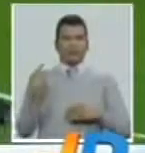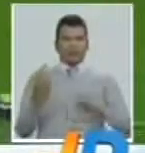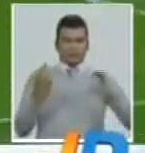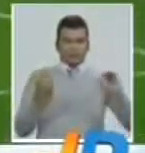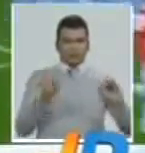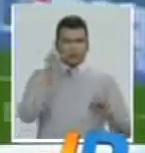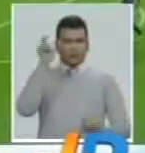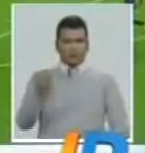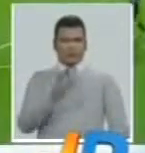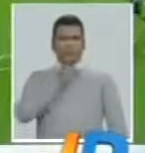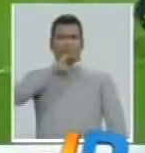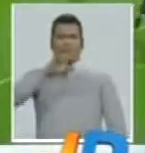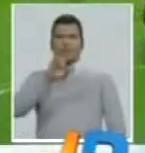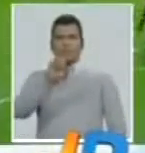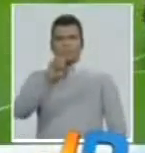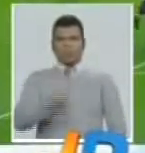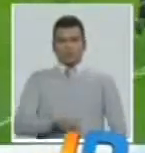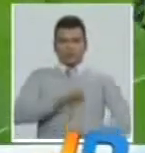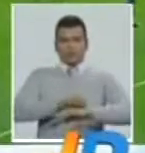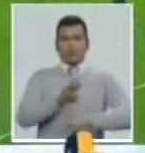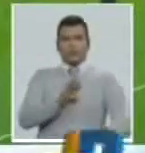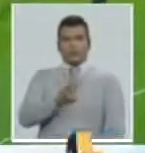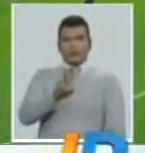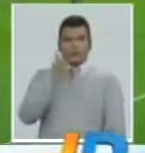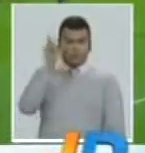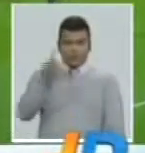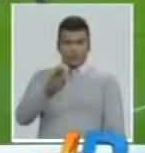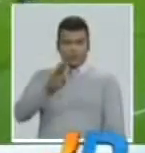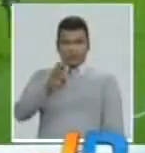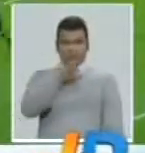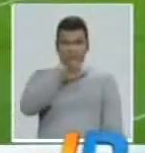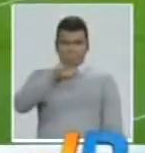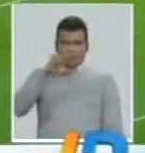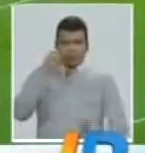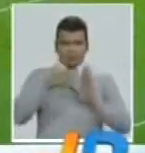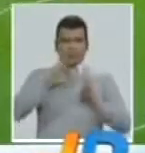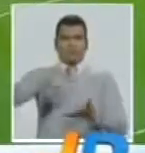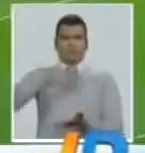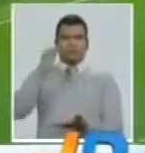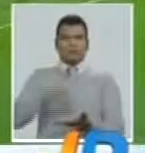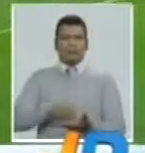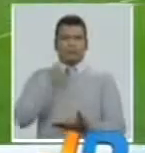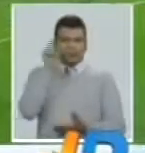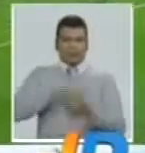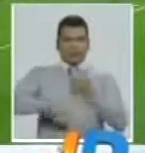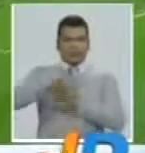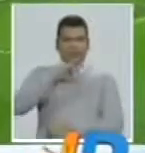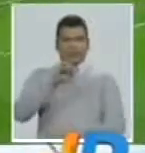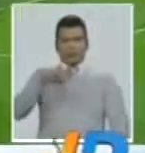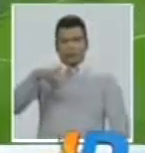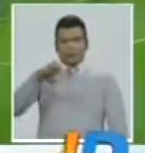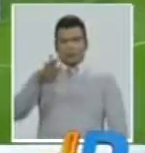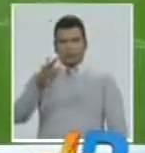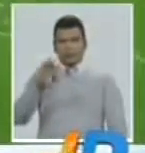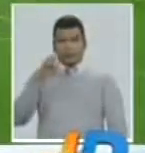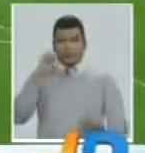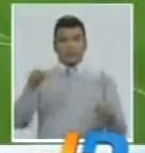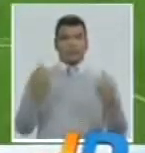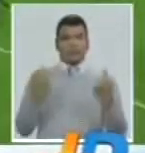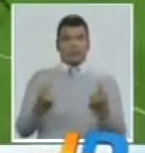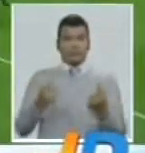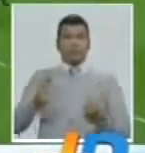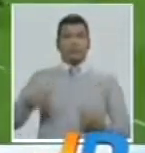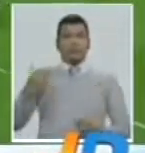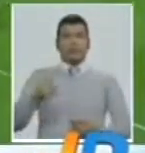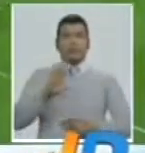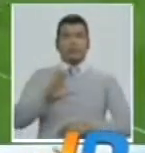Juan Daniel Roa. Al minuto 32, Berrío gana la línea, centra el balón que queda en la cabeza de Copete para poner el 1-1. 5